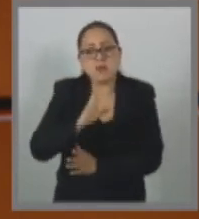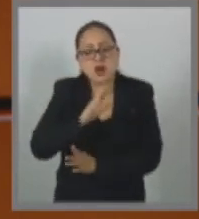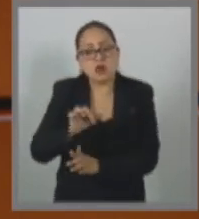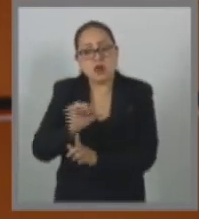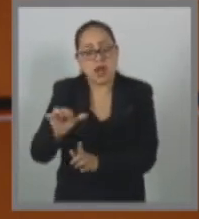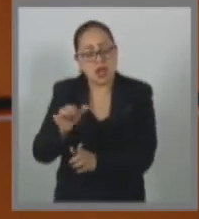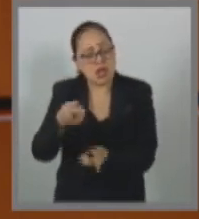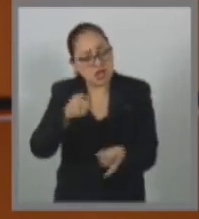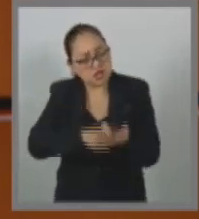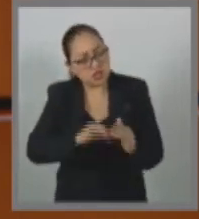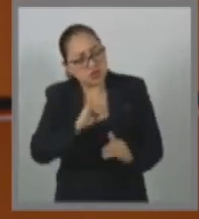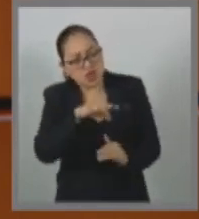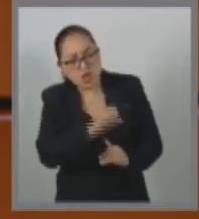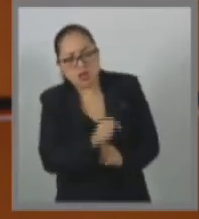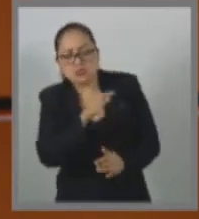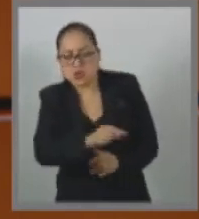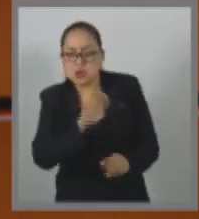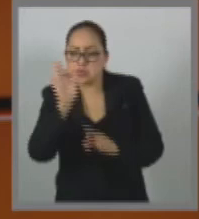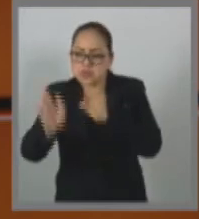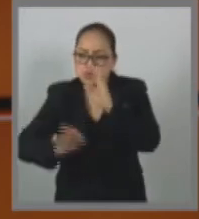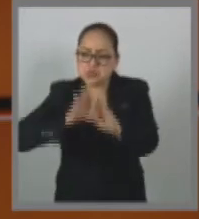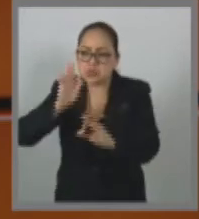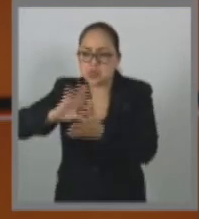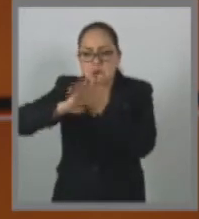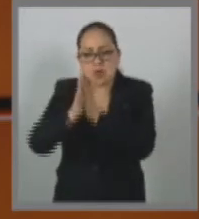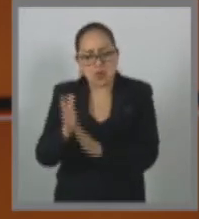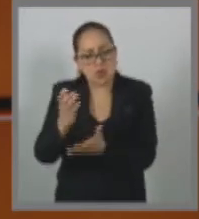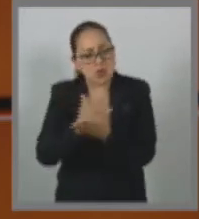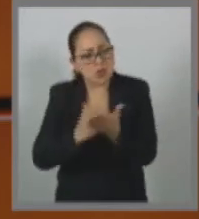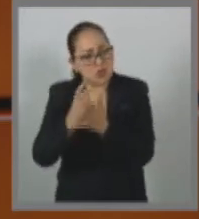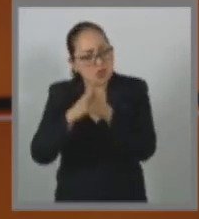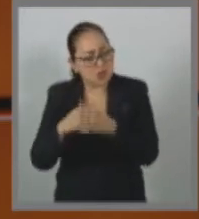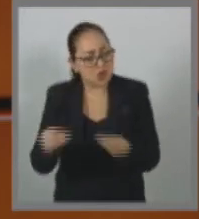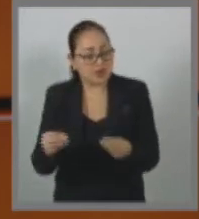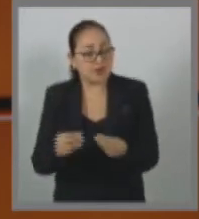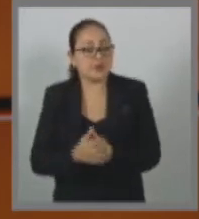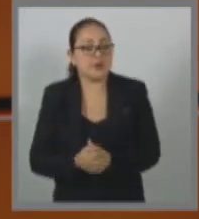al conocimiento y entrega del personal médico y de enfermería.